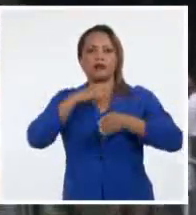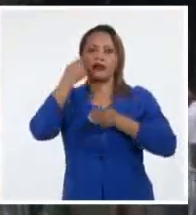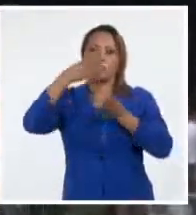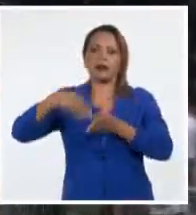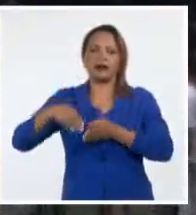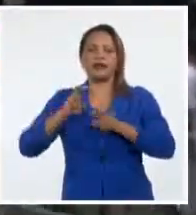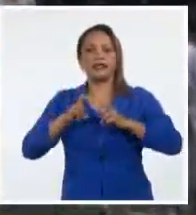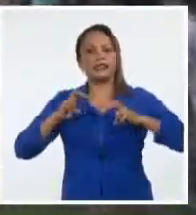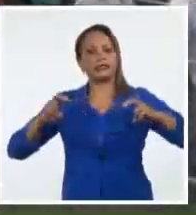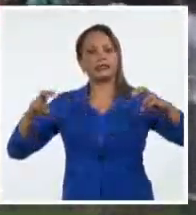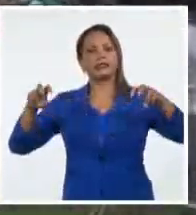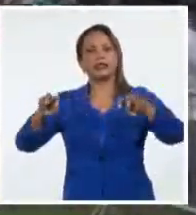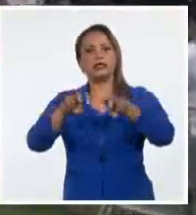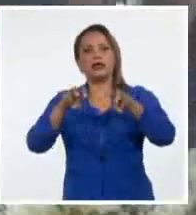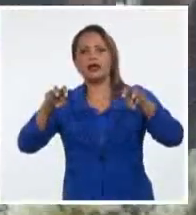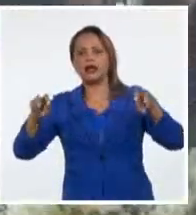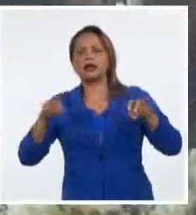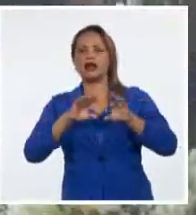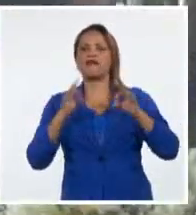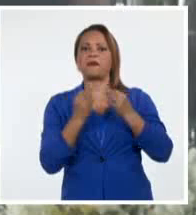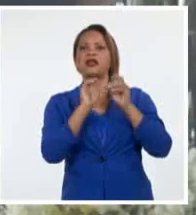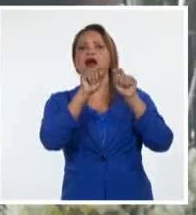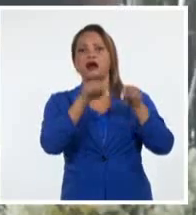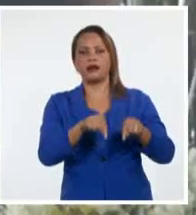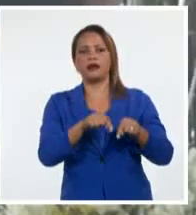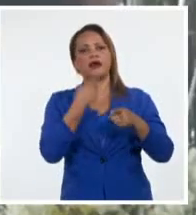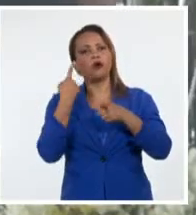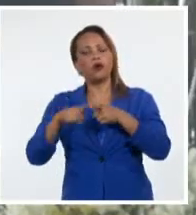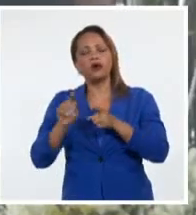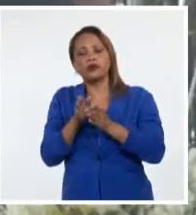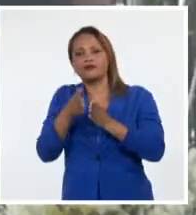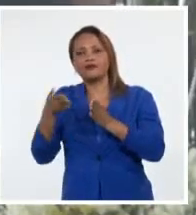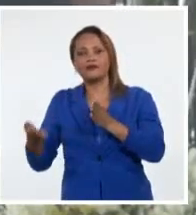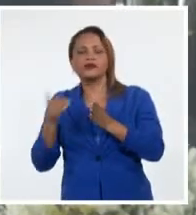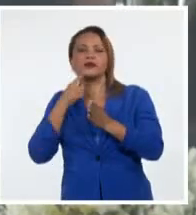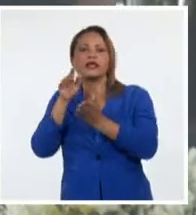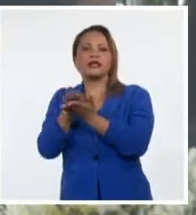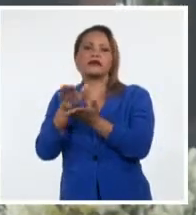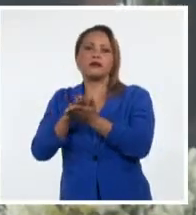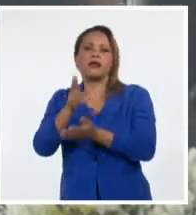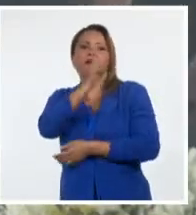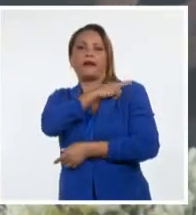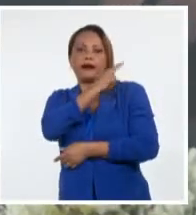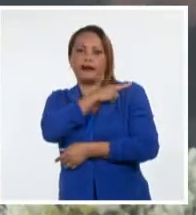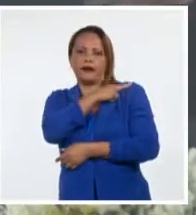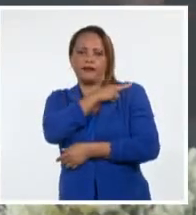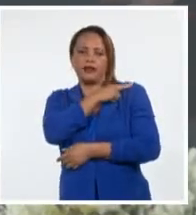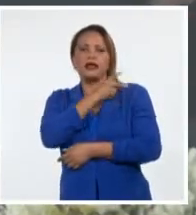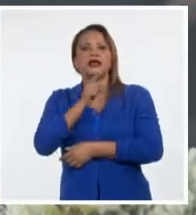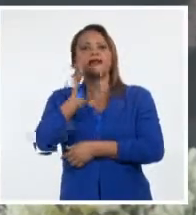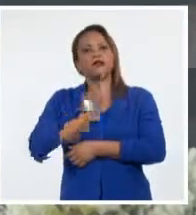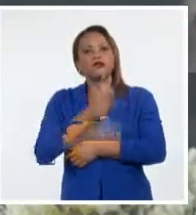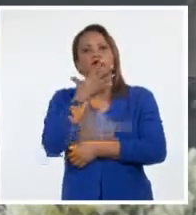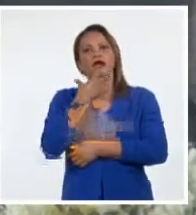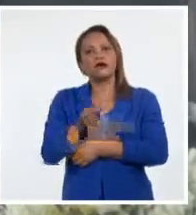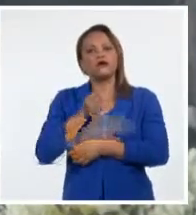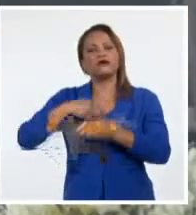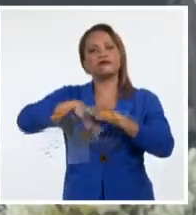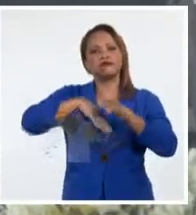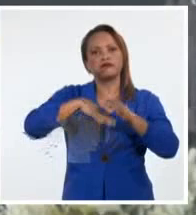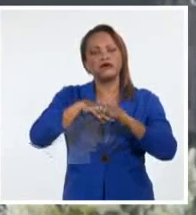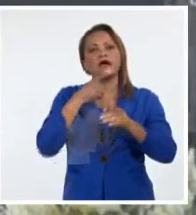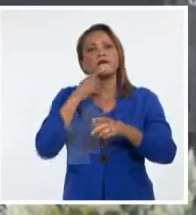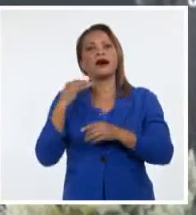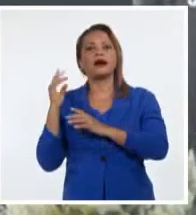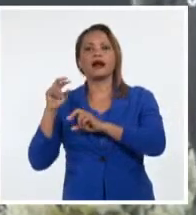las sillas donde se sentarán sus familiares. Y la otra, en un lateral, está reservada para autoridades. Los aficionados circulan por una pasarela dispuesta